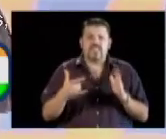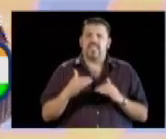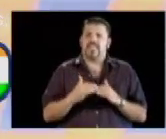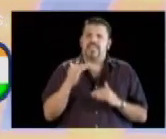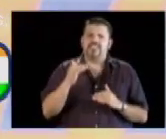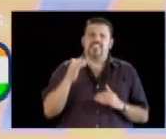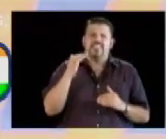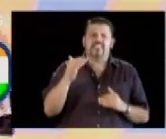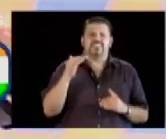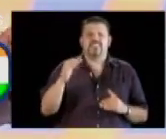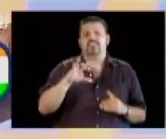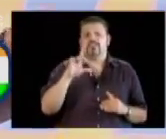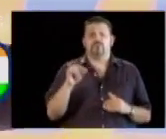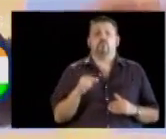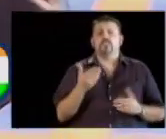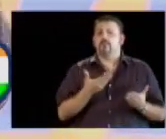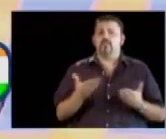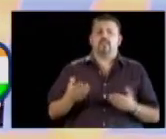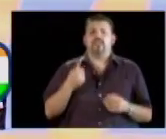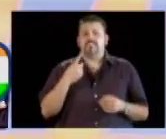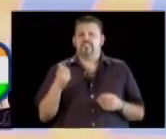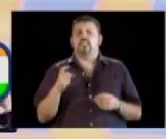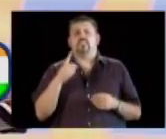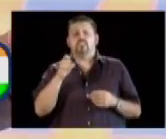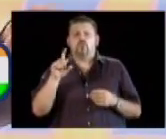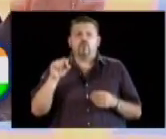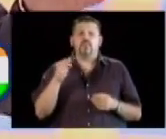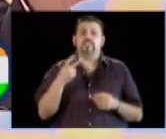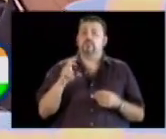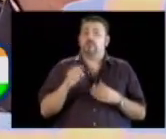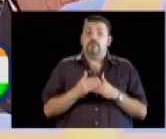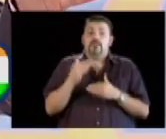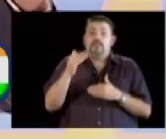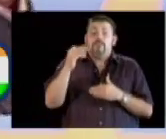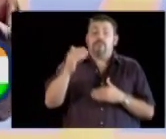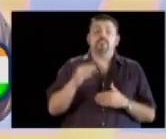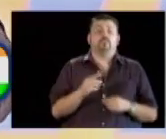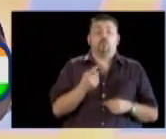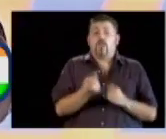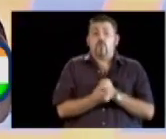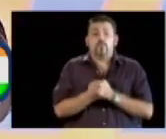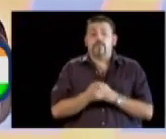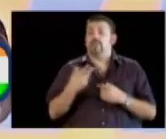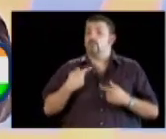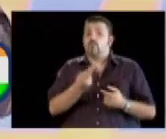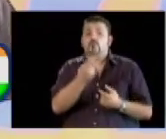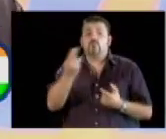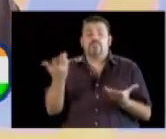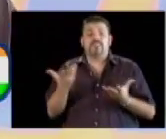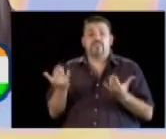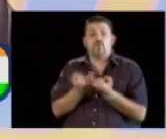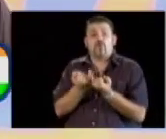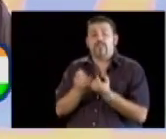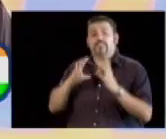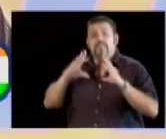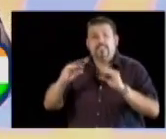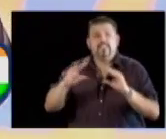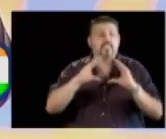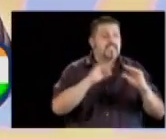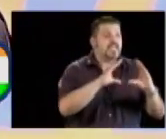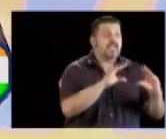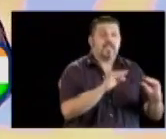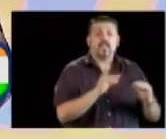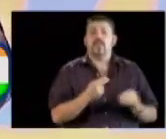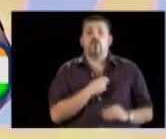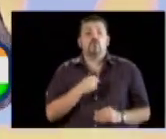vamos a poder escuchar algunos cheques más, pero van creciendo. Y van creciendo porque vamos enseñando a más gente. Pagamos por